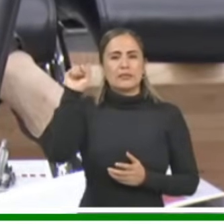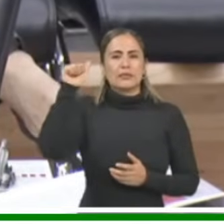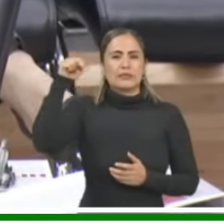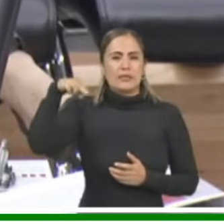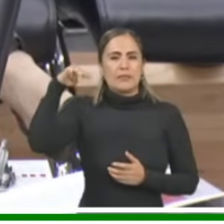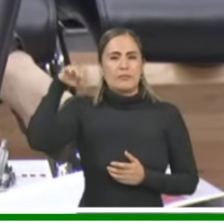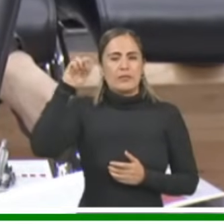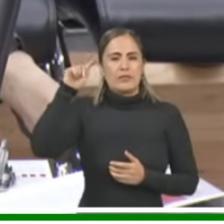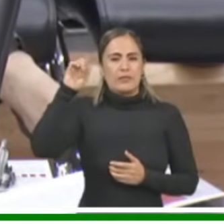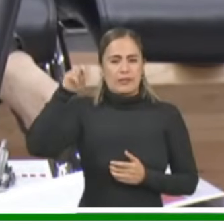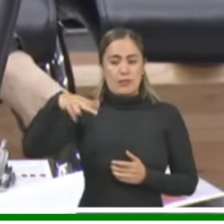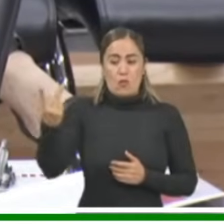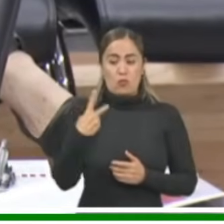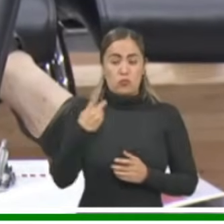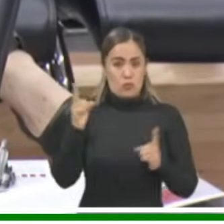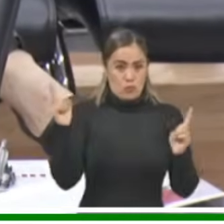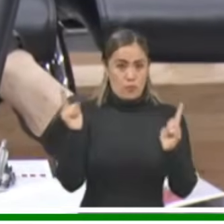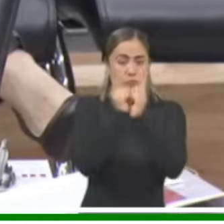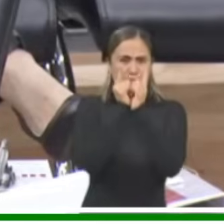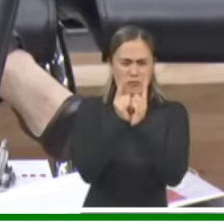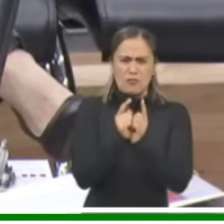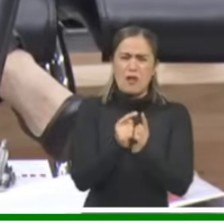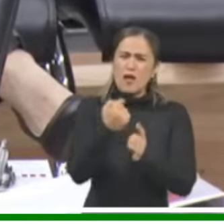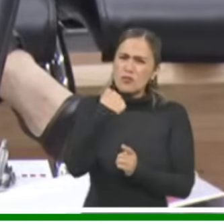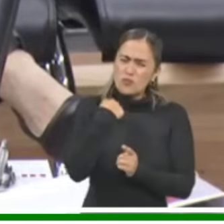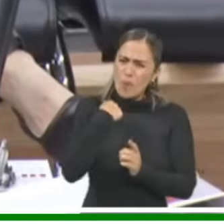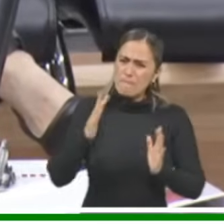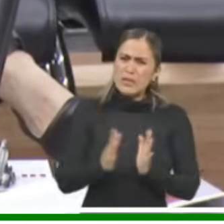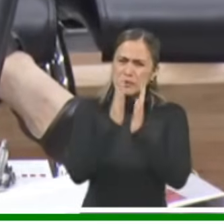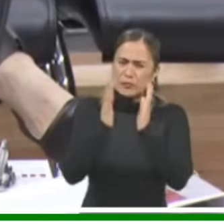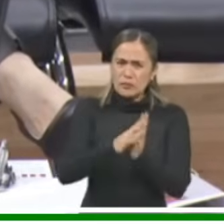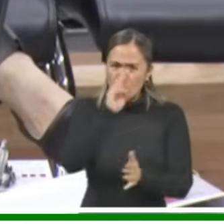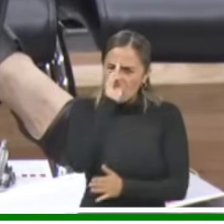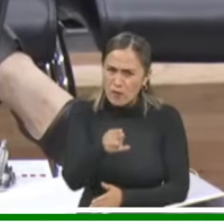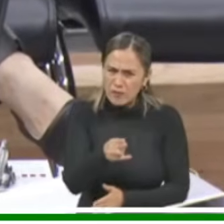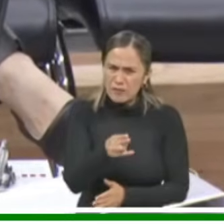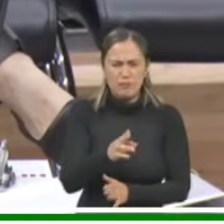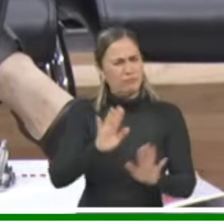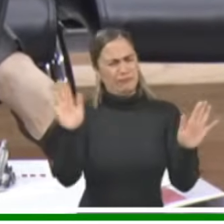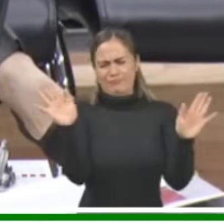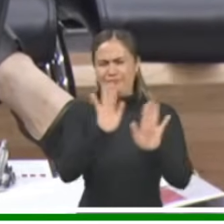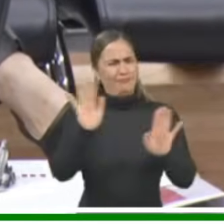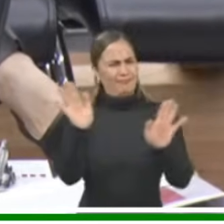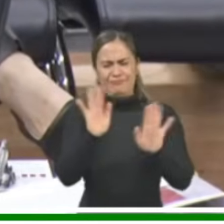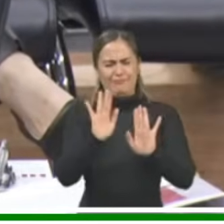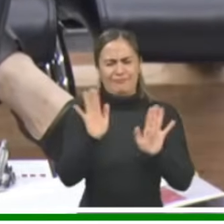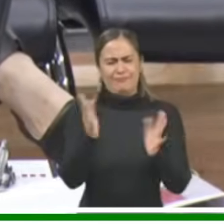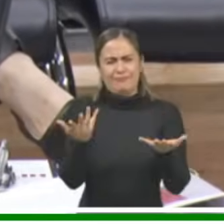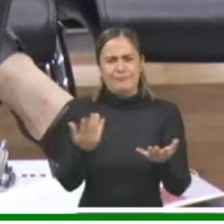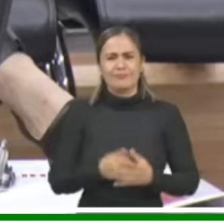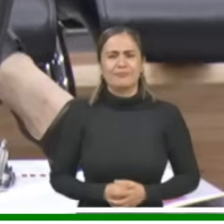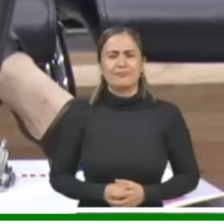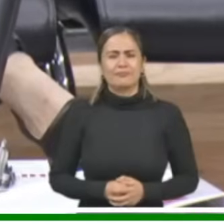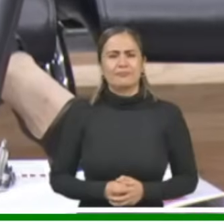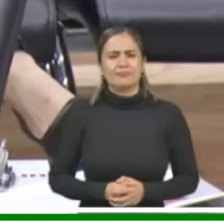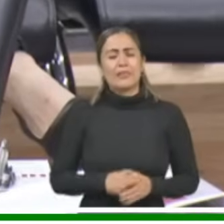decía, oye, que están vetando mi participación. No, no es así, no la estamos vetando de ninguna manera.